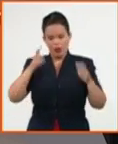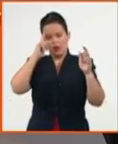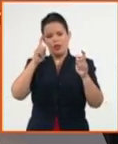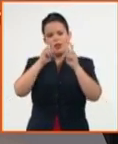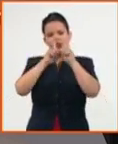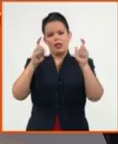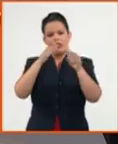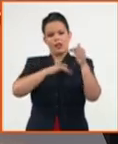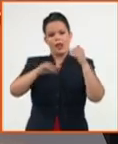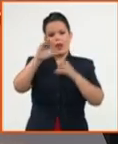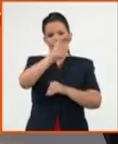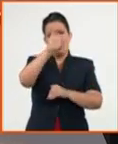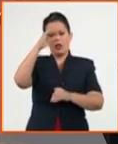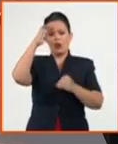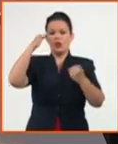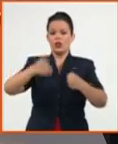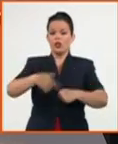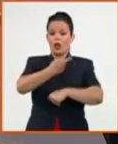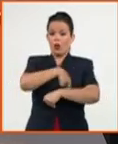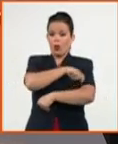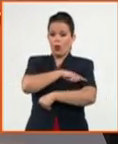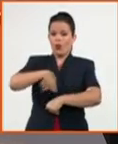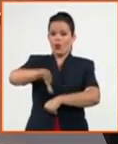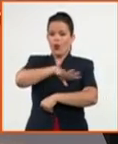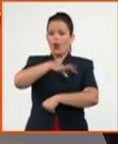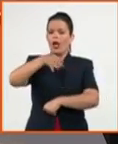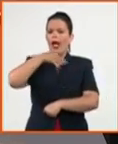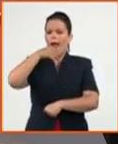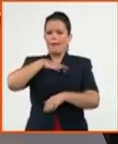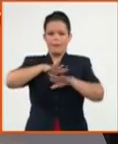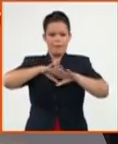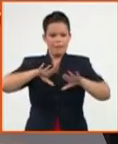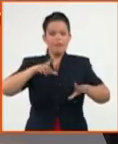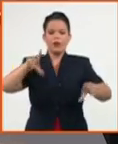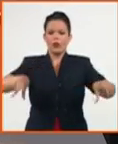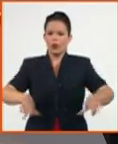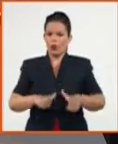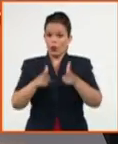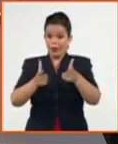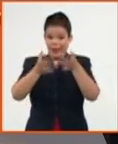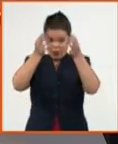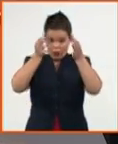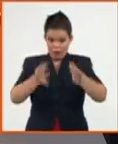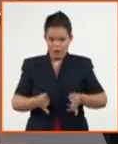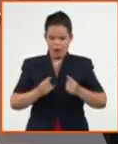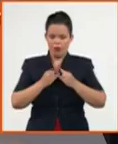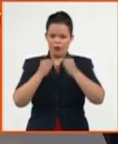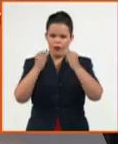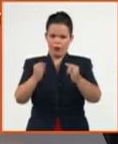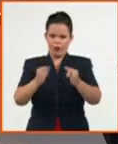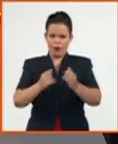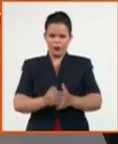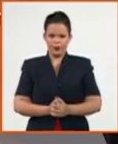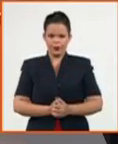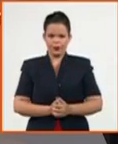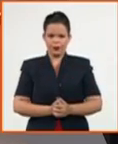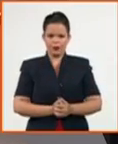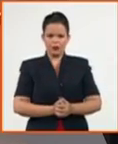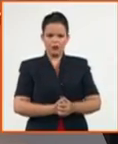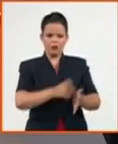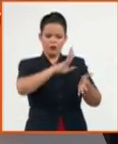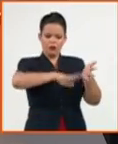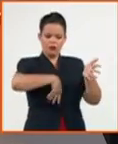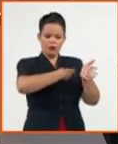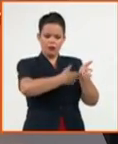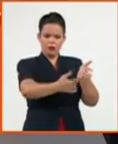hay que decir que se ha venido cumpliendo tal y como se se dio a conocer se diseñó la vacunación en edades pediátricas como